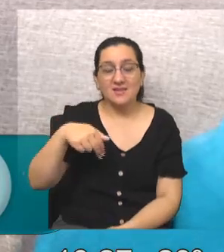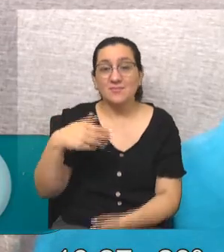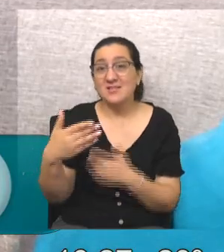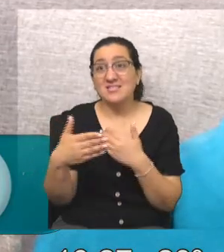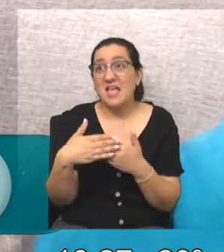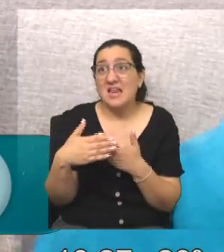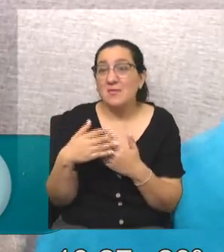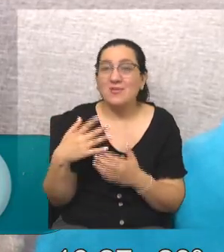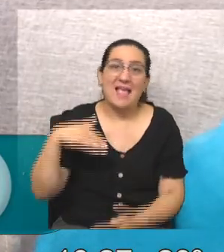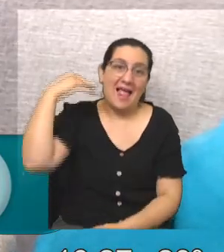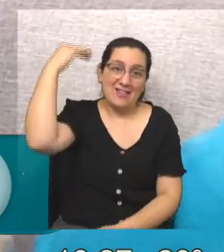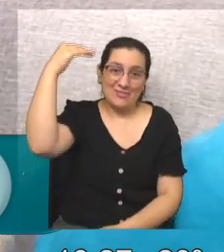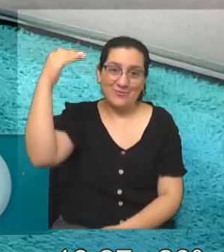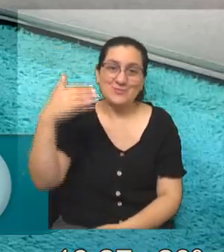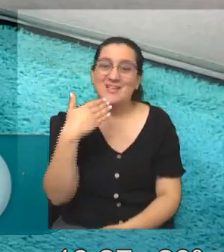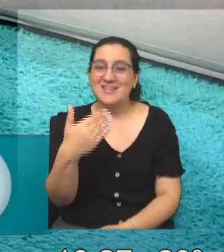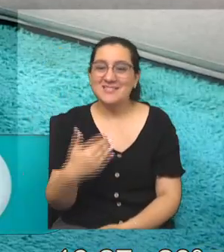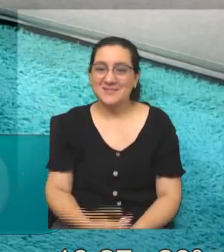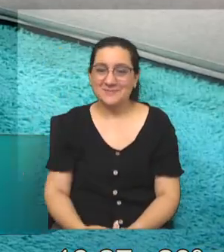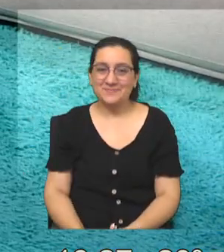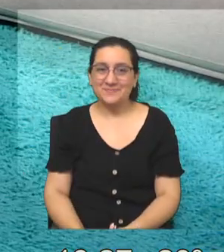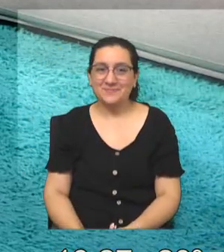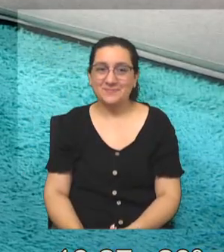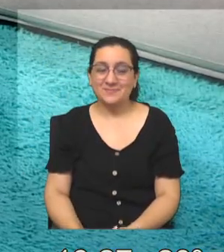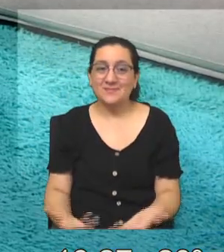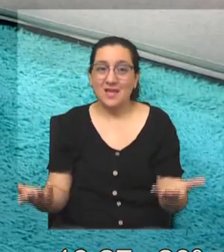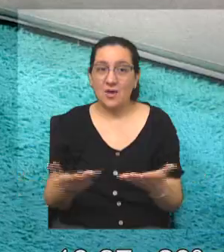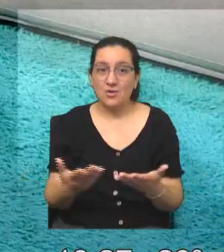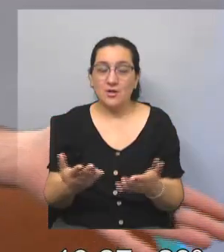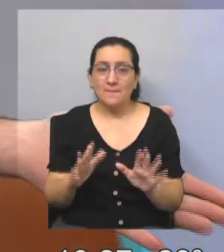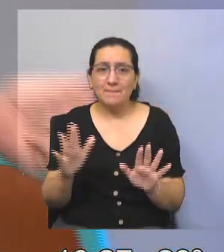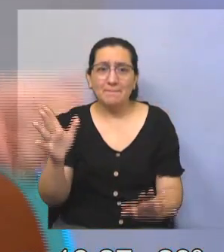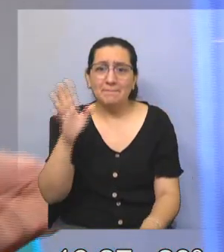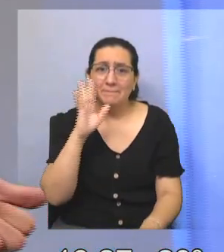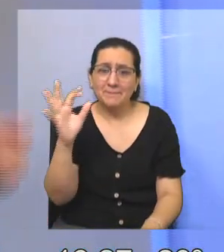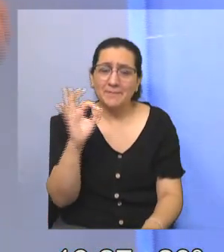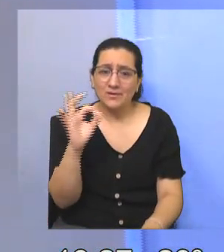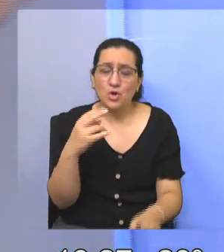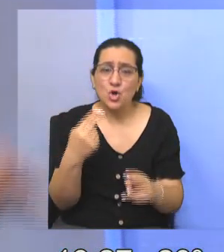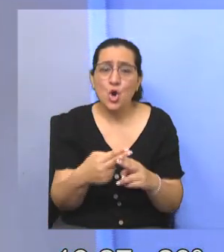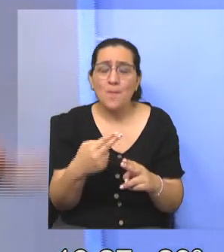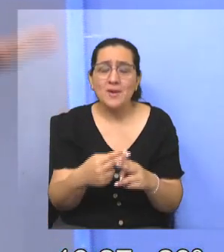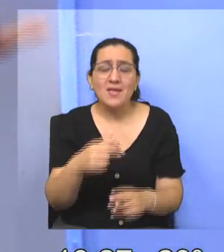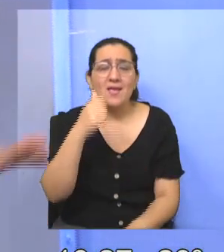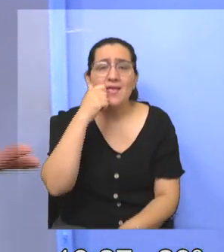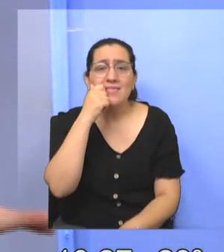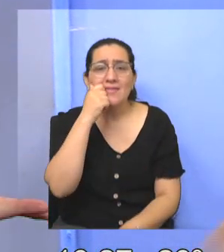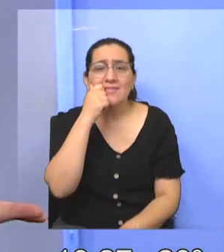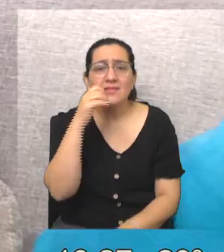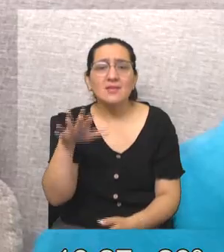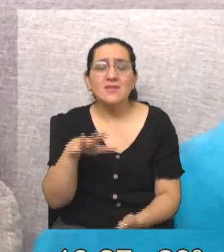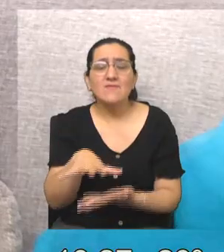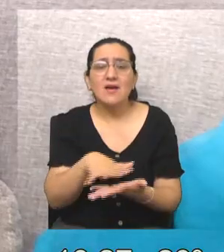genial. Sí. Muchas gracias, Martín. Gracias. Señores, señores, vamos a ver. Ay, perdón. Nombre, edad y su